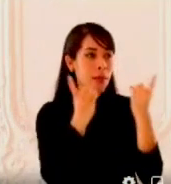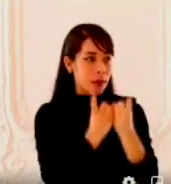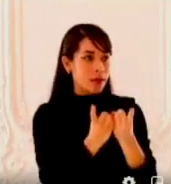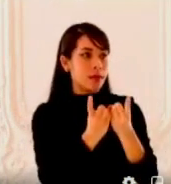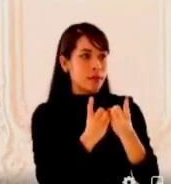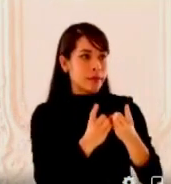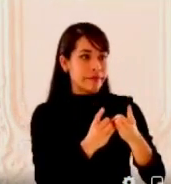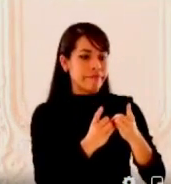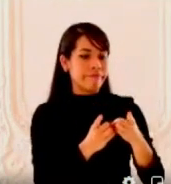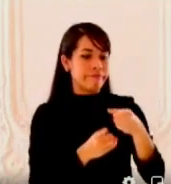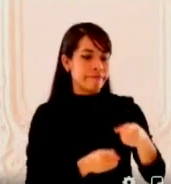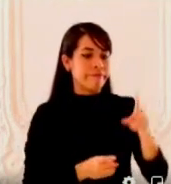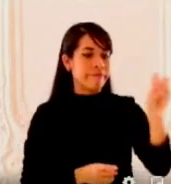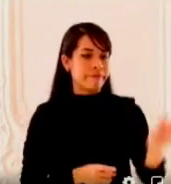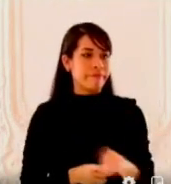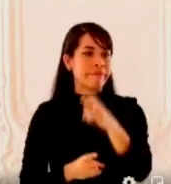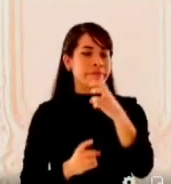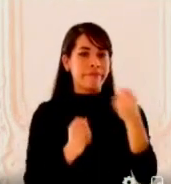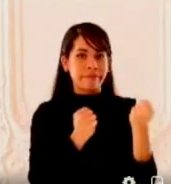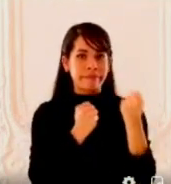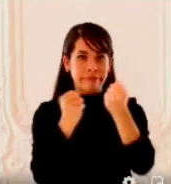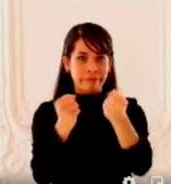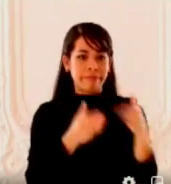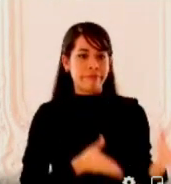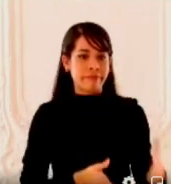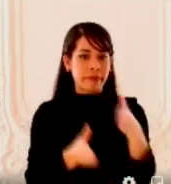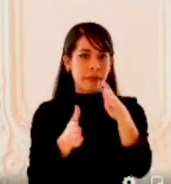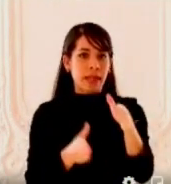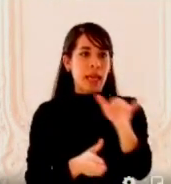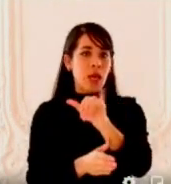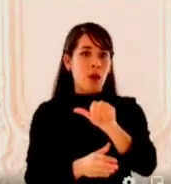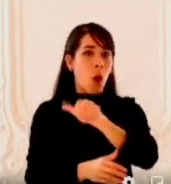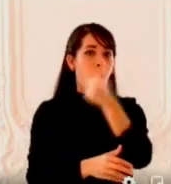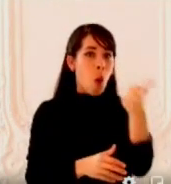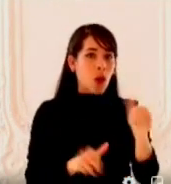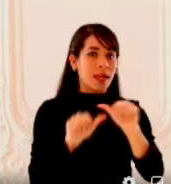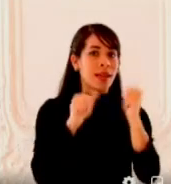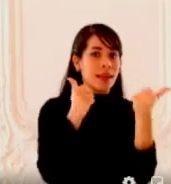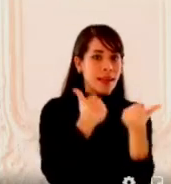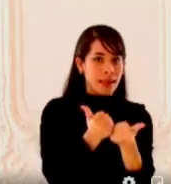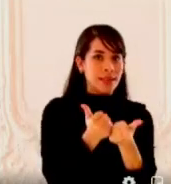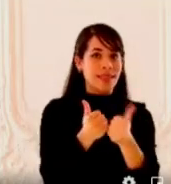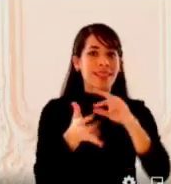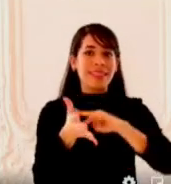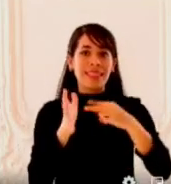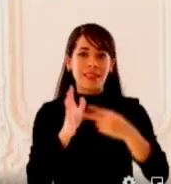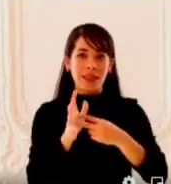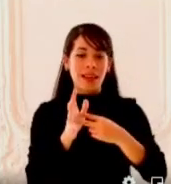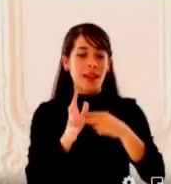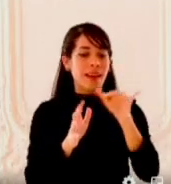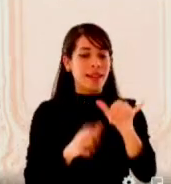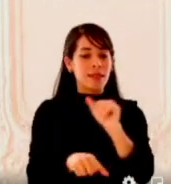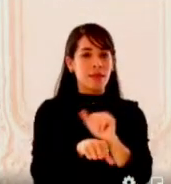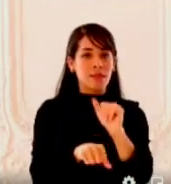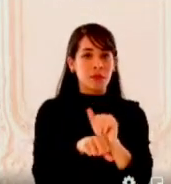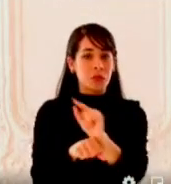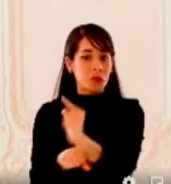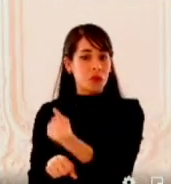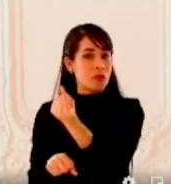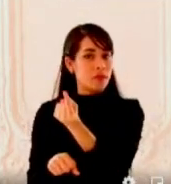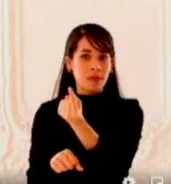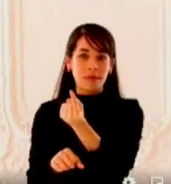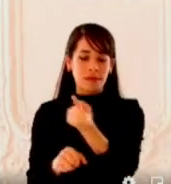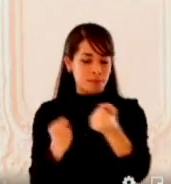y Vías Públicas interactúa muchísimo con otras agencias y con otros departamentos, así que es un trabajo colectivo, así sea esto responsabilidad de la Autoridad de